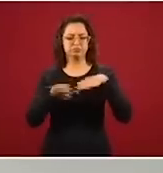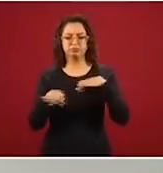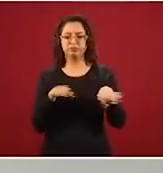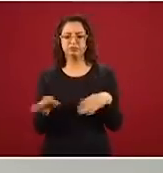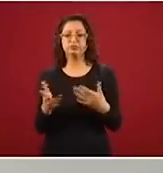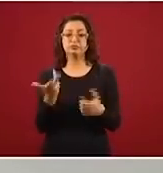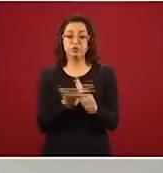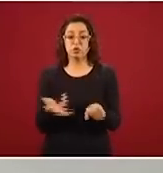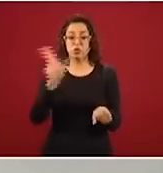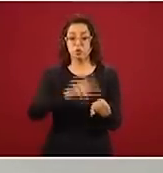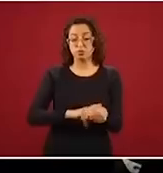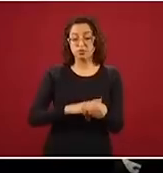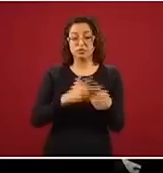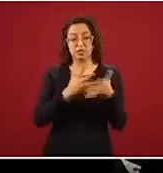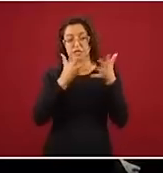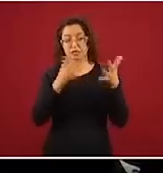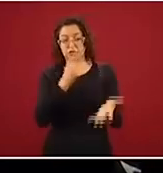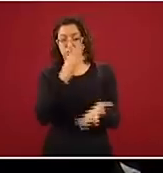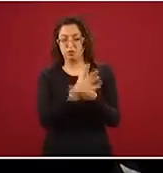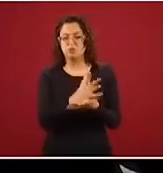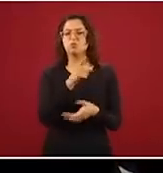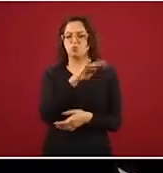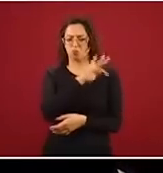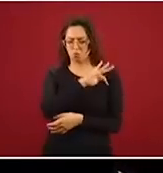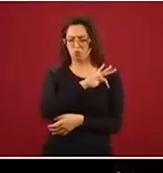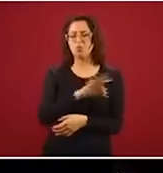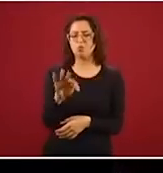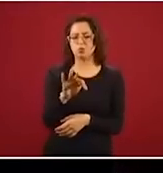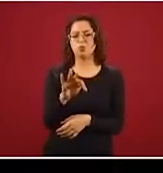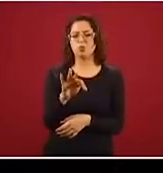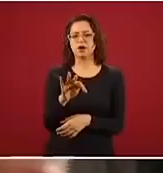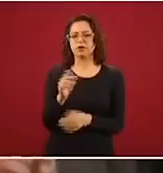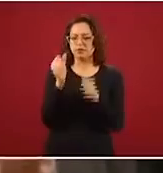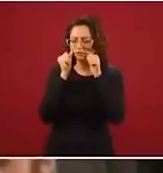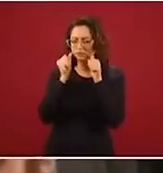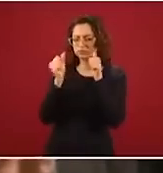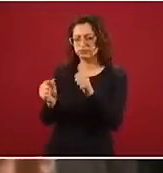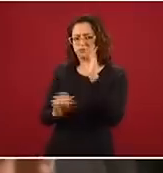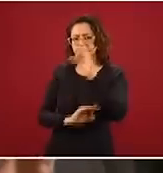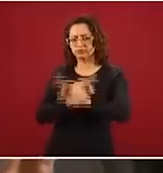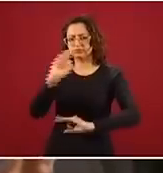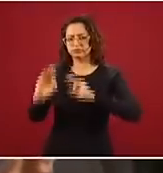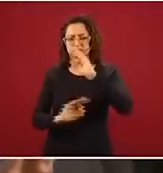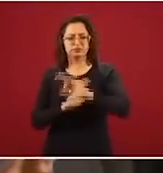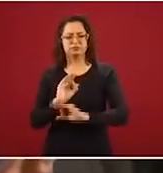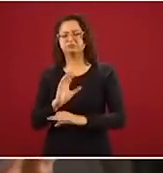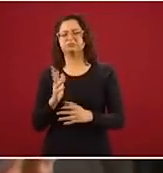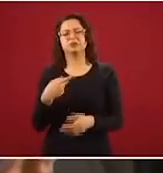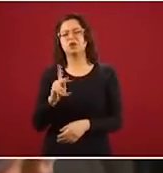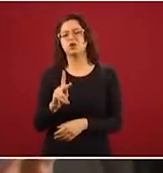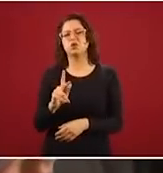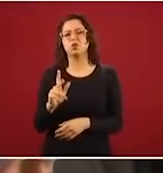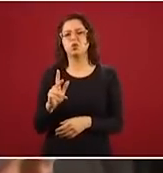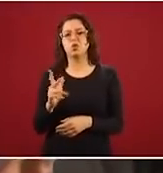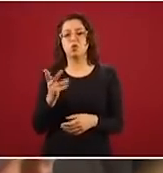los hospitales per se, que pueden, por supuesto, en su momento dar atención. No se necesita tener